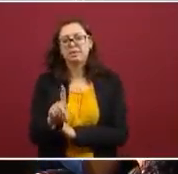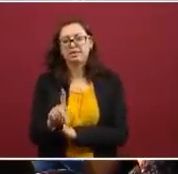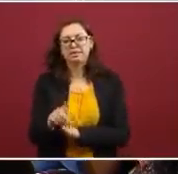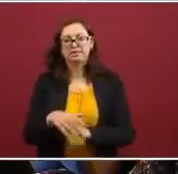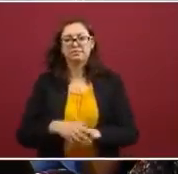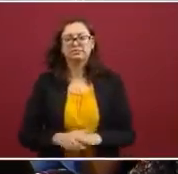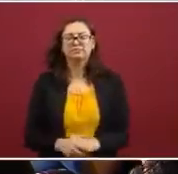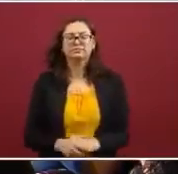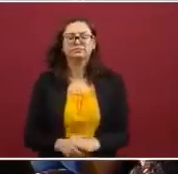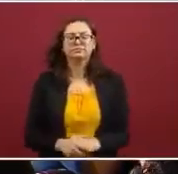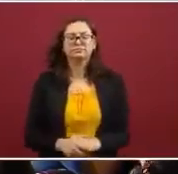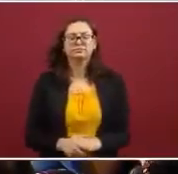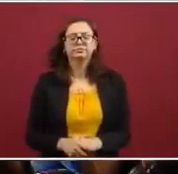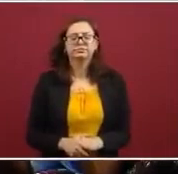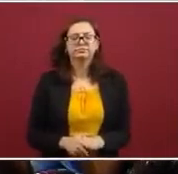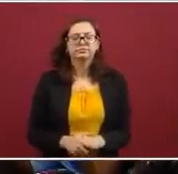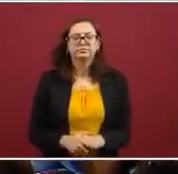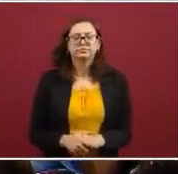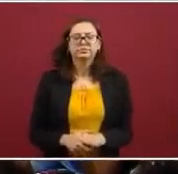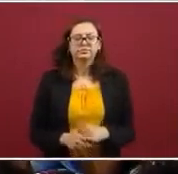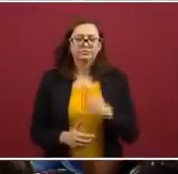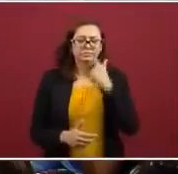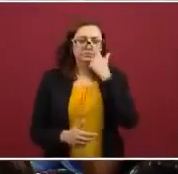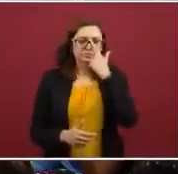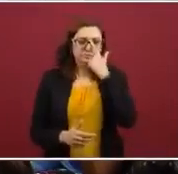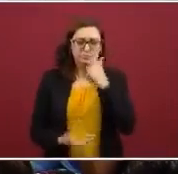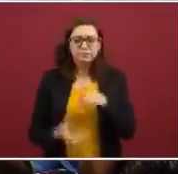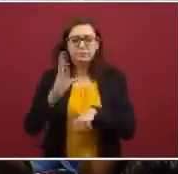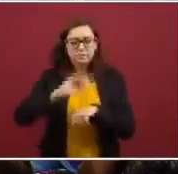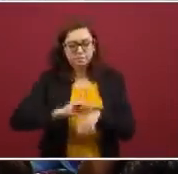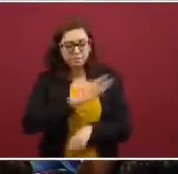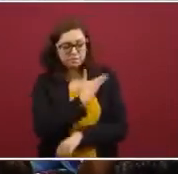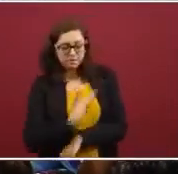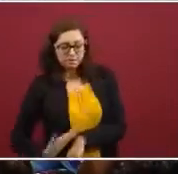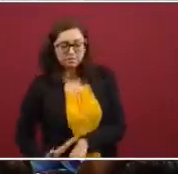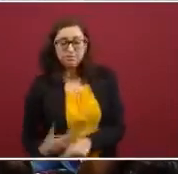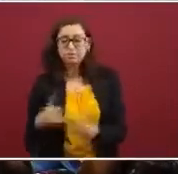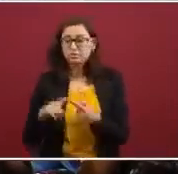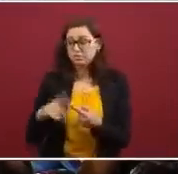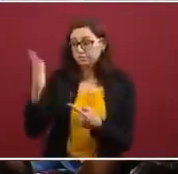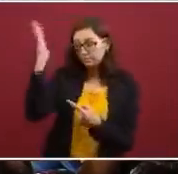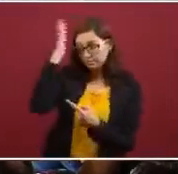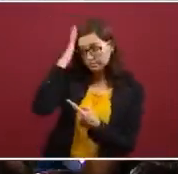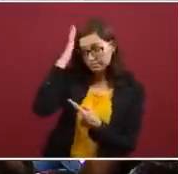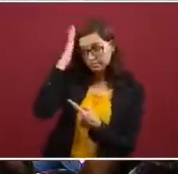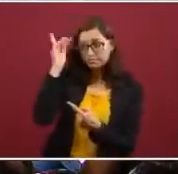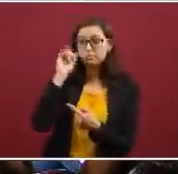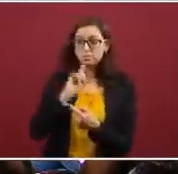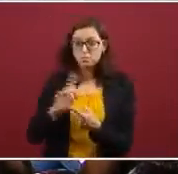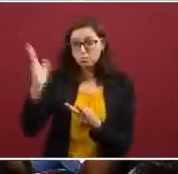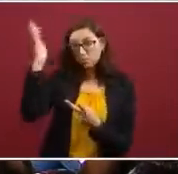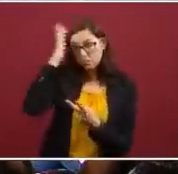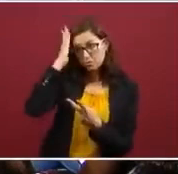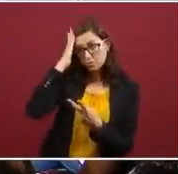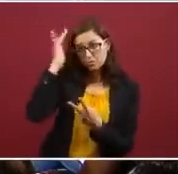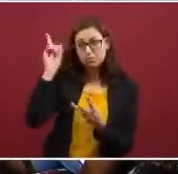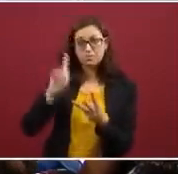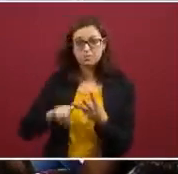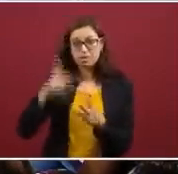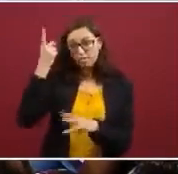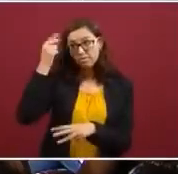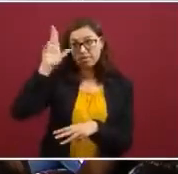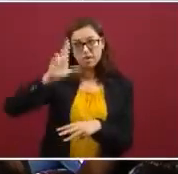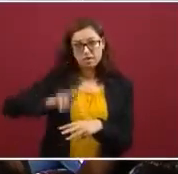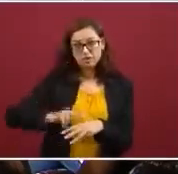Con su permiso, señor presidente, señora secretaria, señor secretario de Hacienda, director general de Petróleos